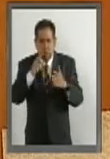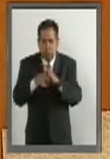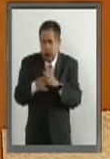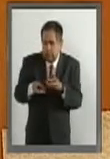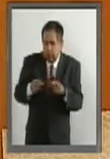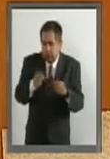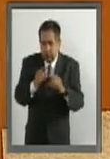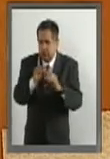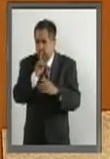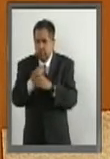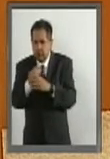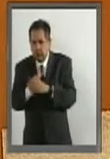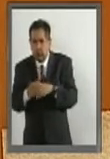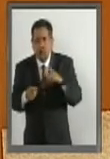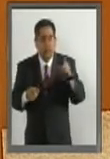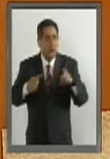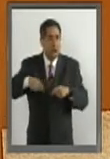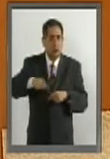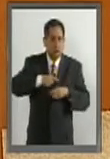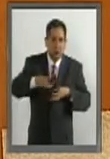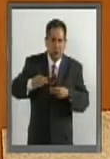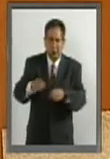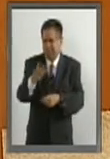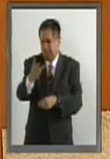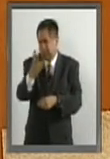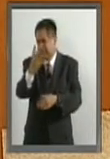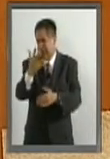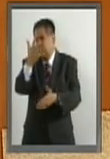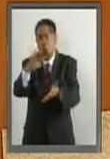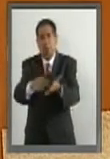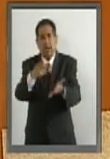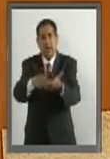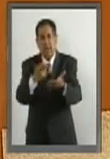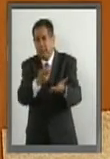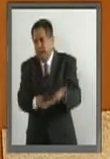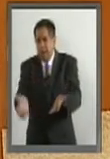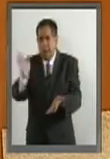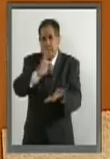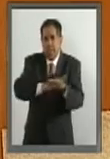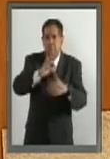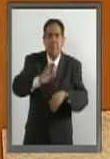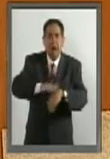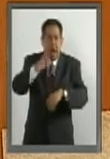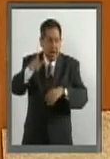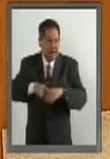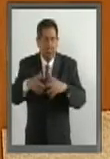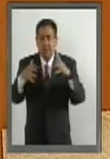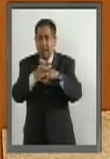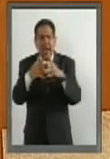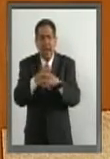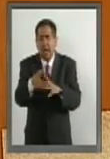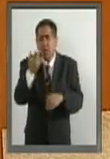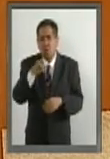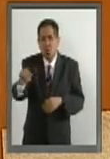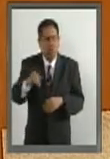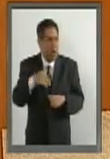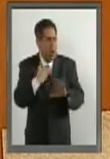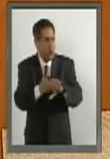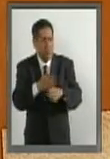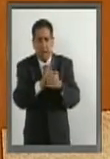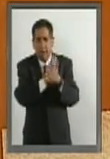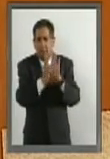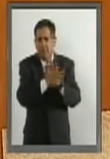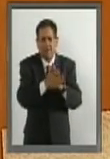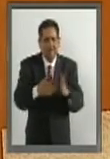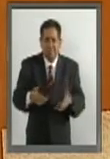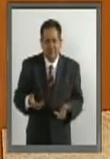está reservado. Hemos gastado 3, 4, 5 veces más en esa guerra absurda, ¿verdad? Hemos gastado